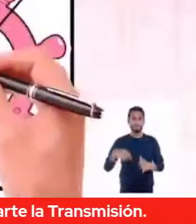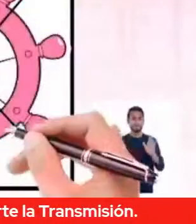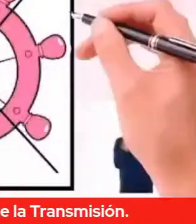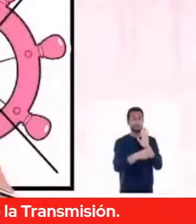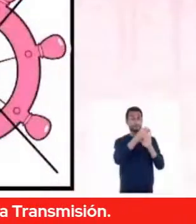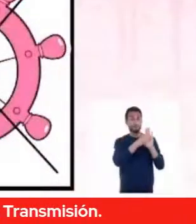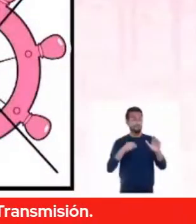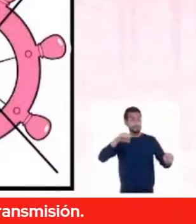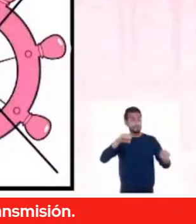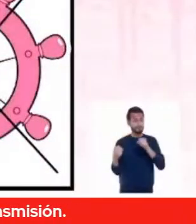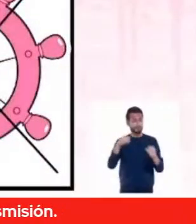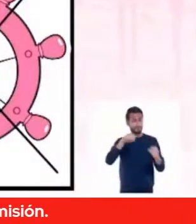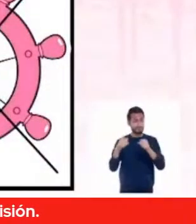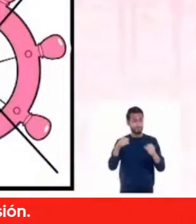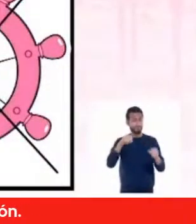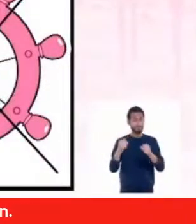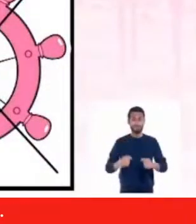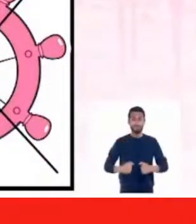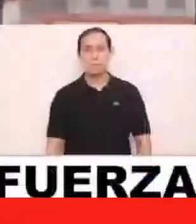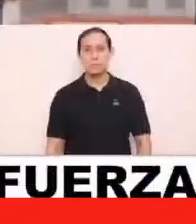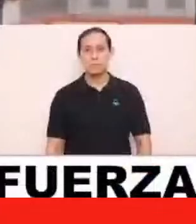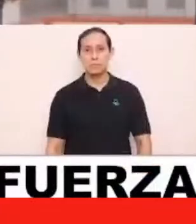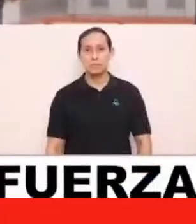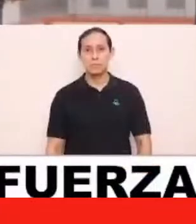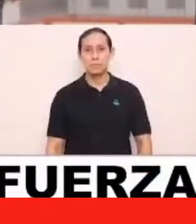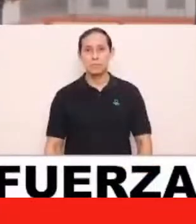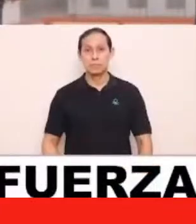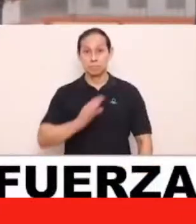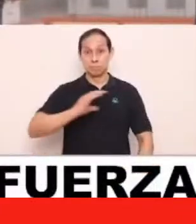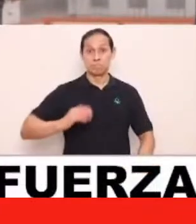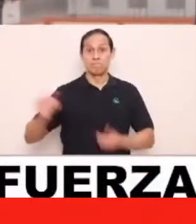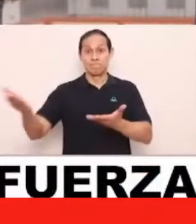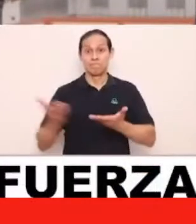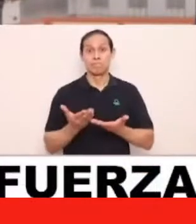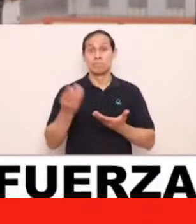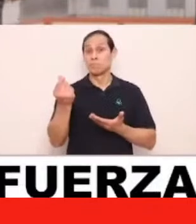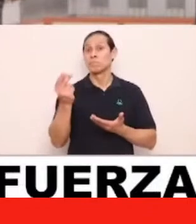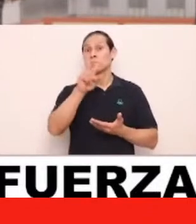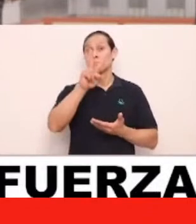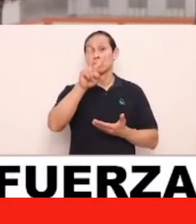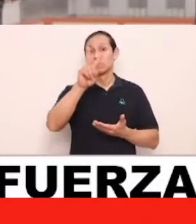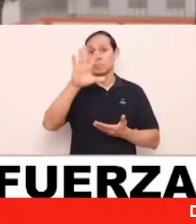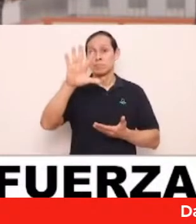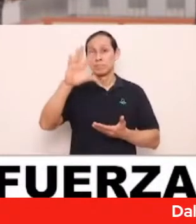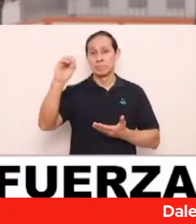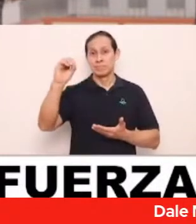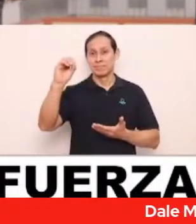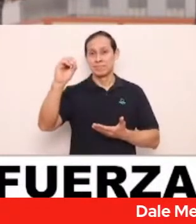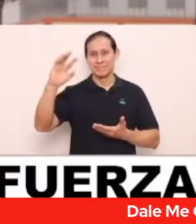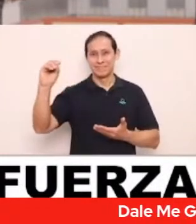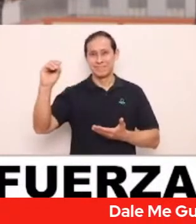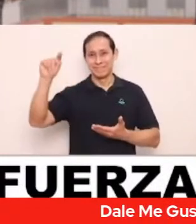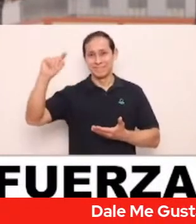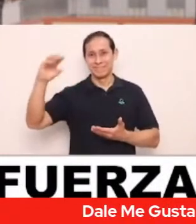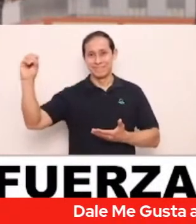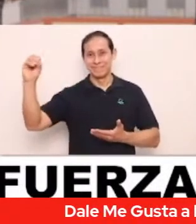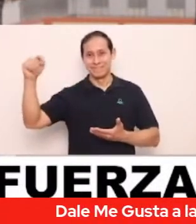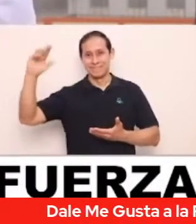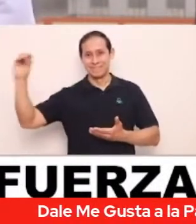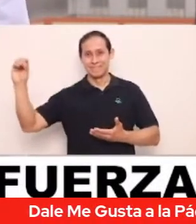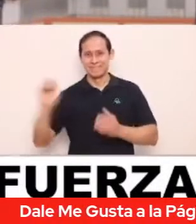El timón. Marca los timones. El Callao recibe 2.500 millones de soles para su